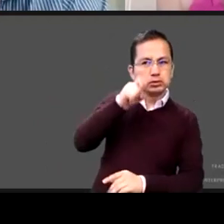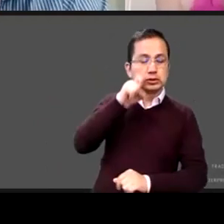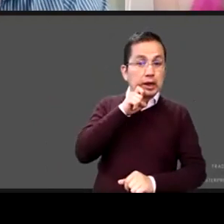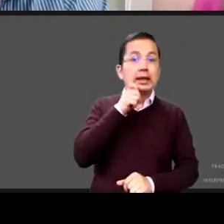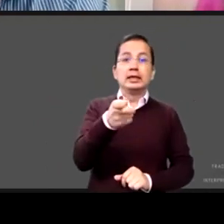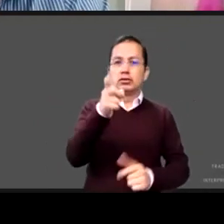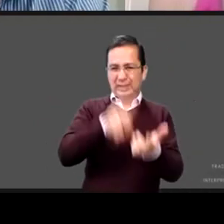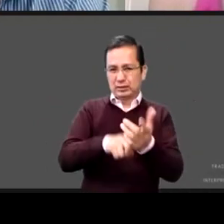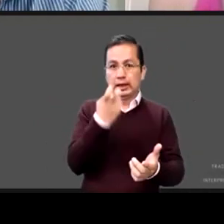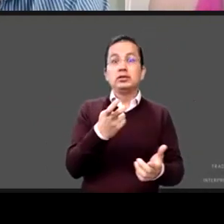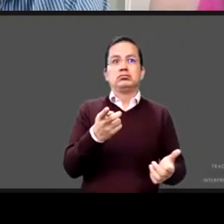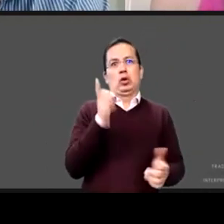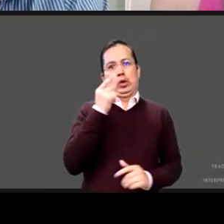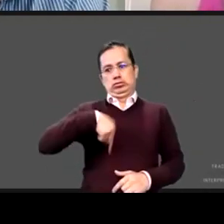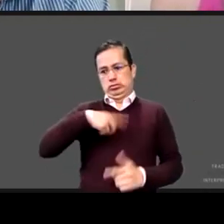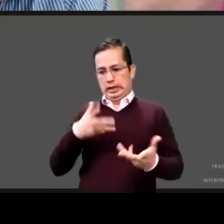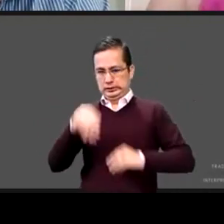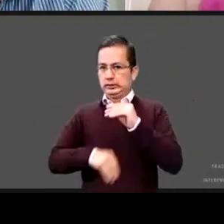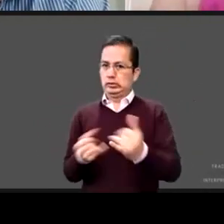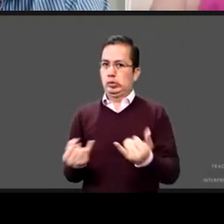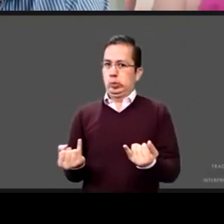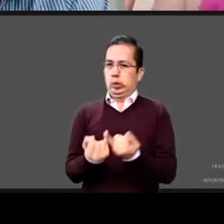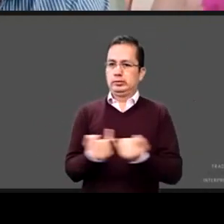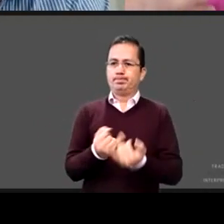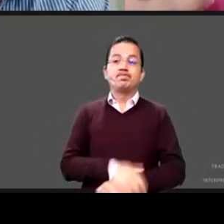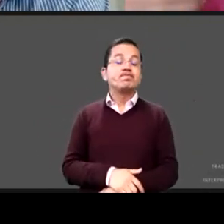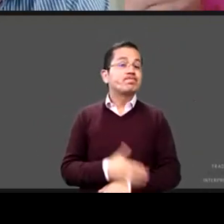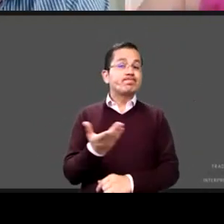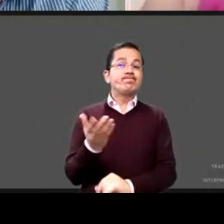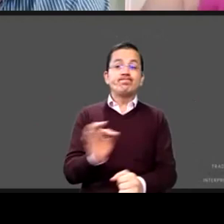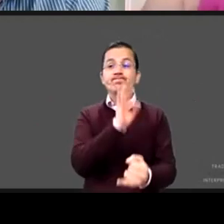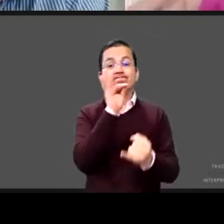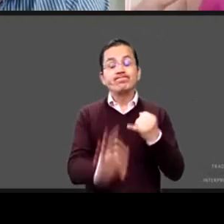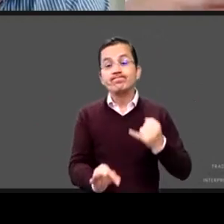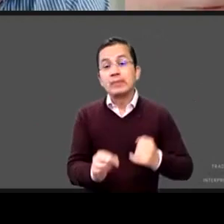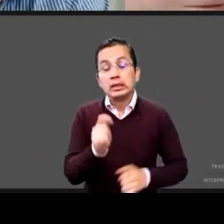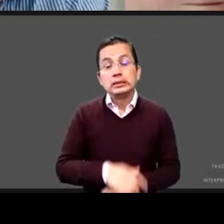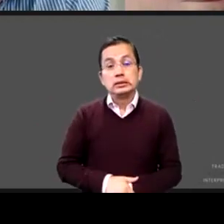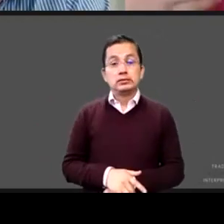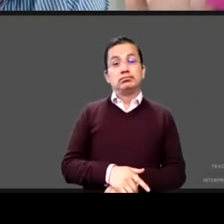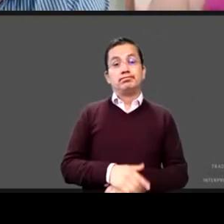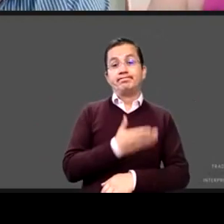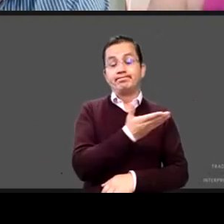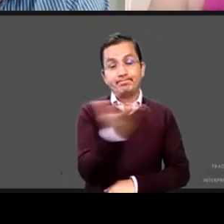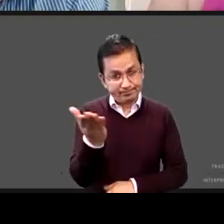para cerrar, solo decirles y reiterarles que nos sumemos, ¿no? Y que